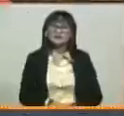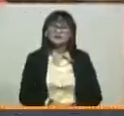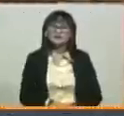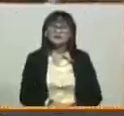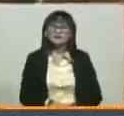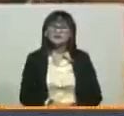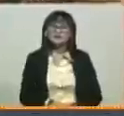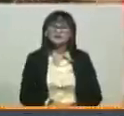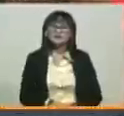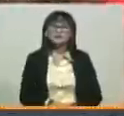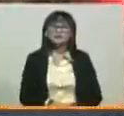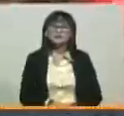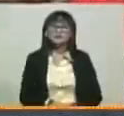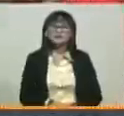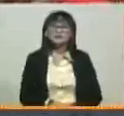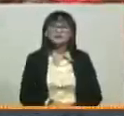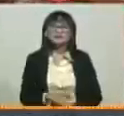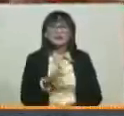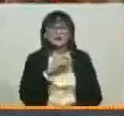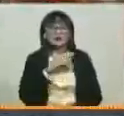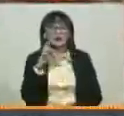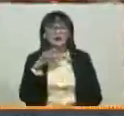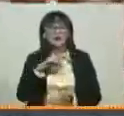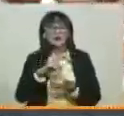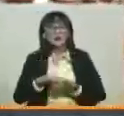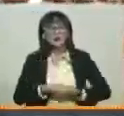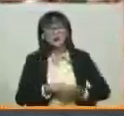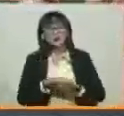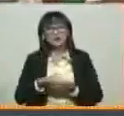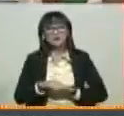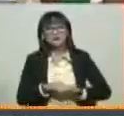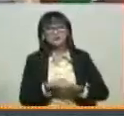Hemos llegado a una cifra récord en Trujillo.